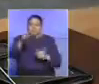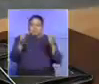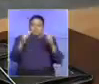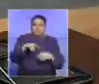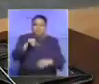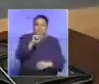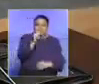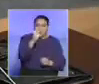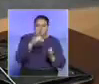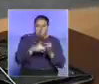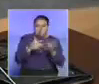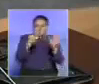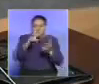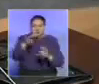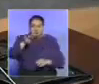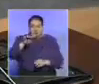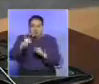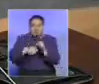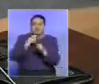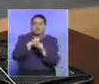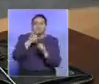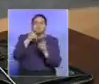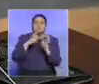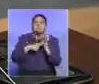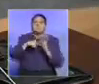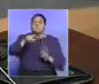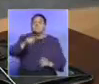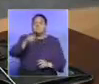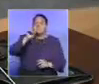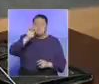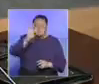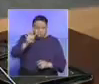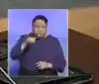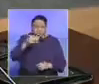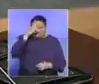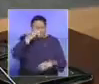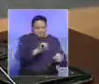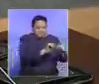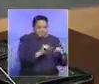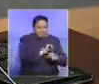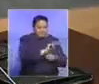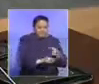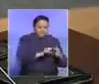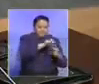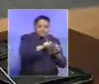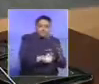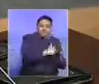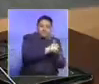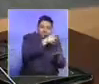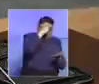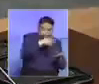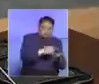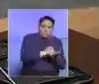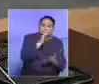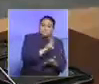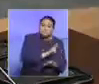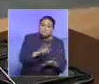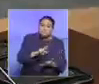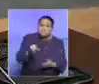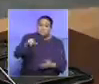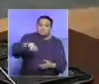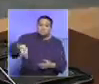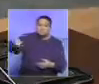22819 ambos de este año interpuestos en contra de las sentencias de la sala regional Ciudad de México en las que se ordenó restituir en